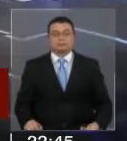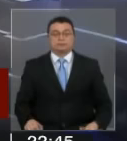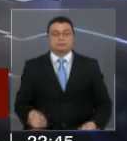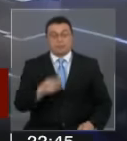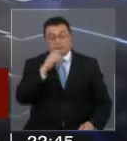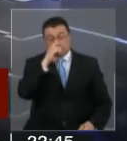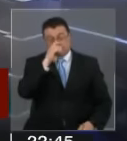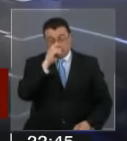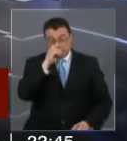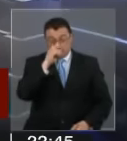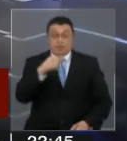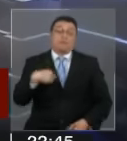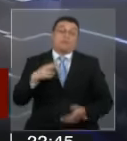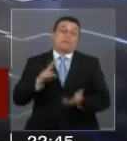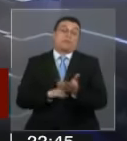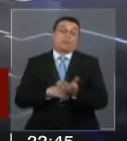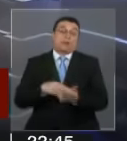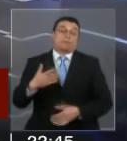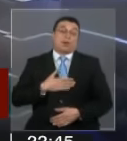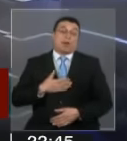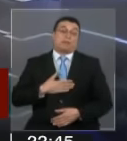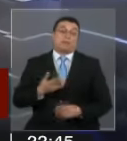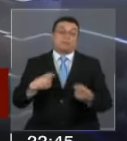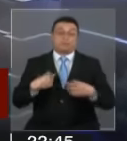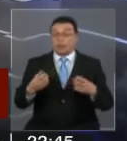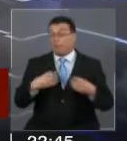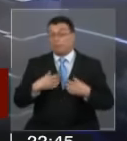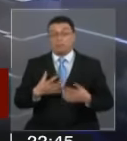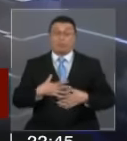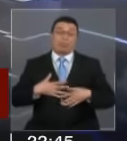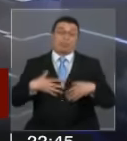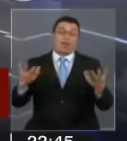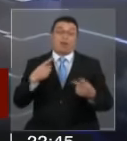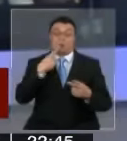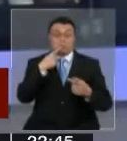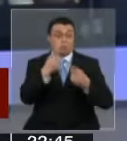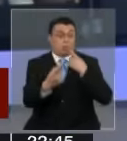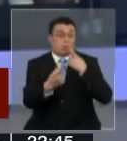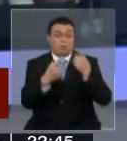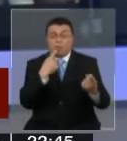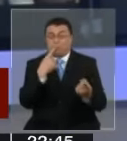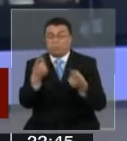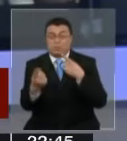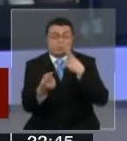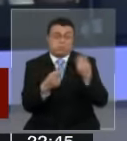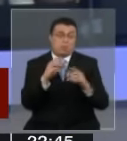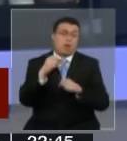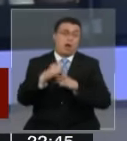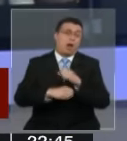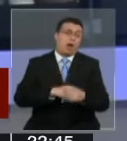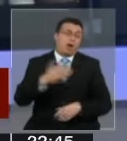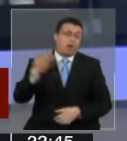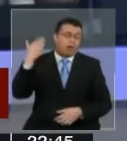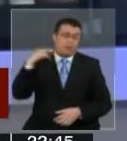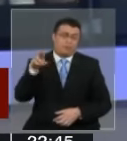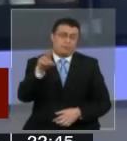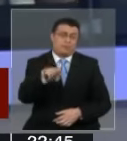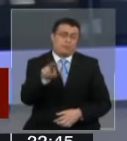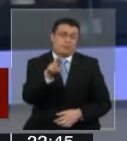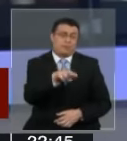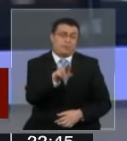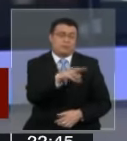ya me hastió al preguntarnos tanto, ¿no? Porque nos llevamos preguntando esto hace no sé cuántos años, pues.